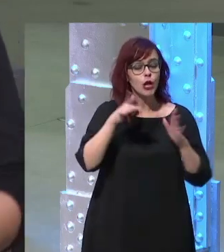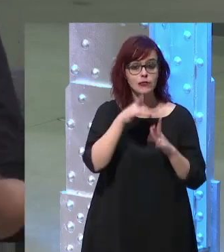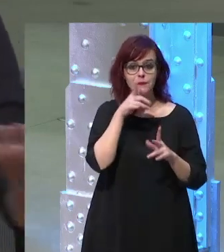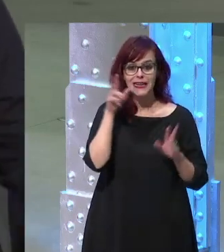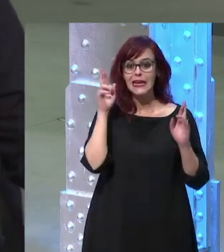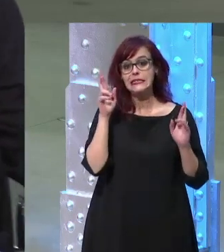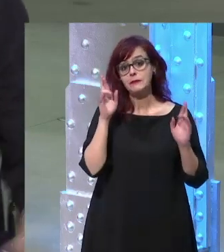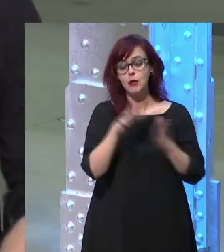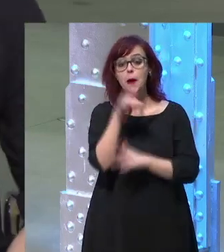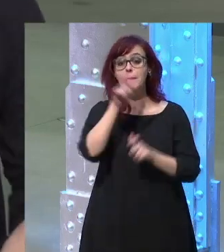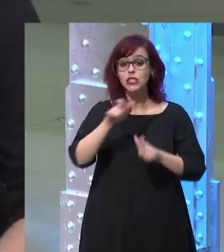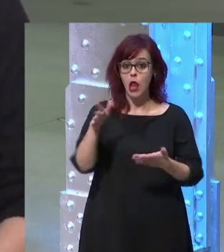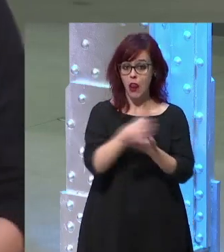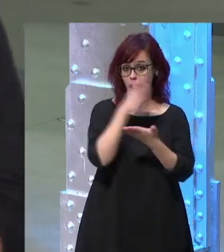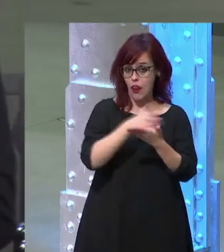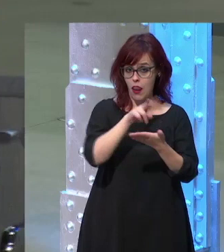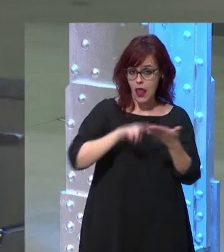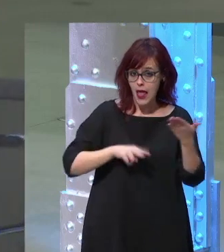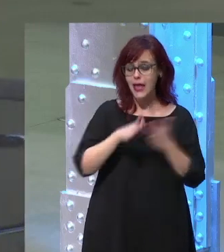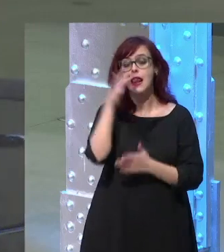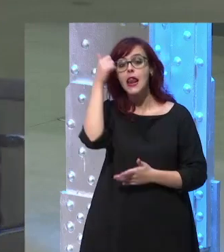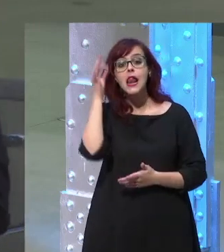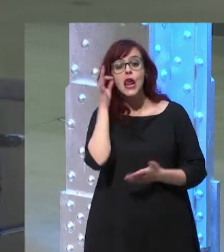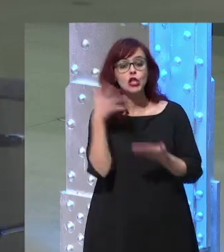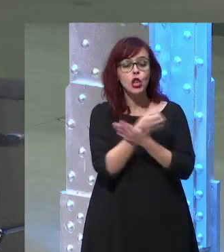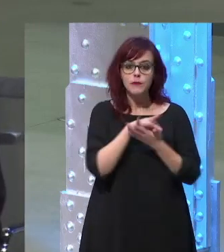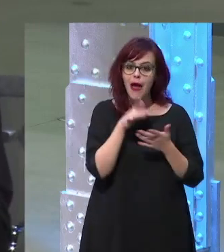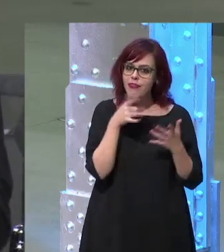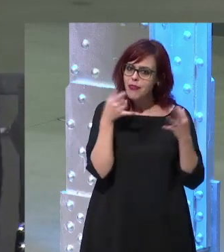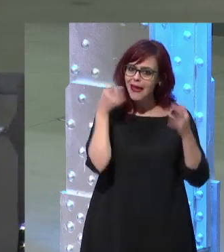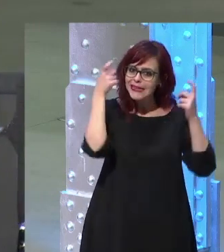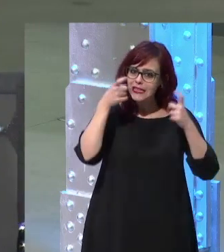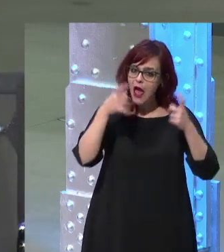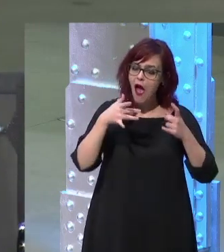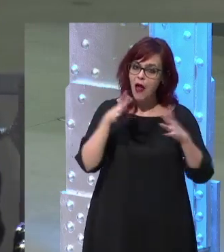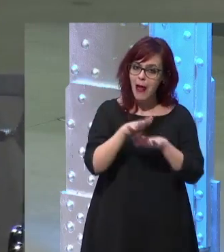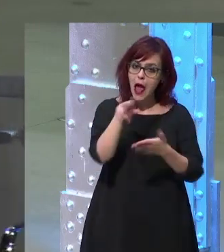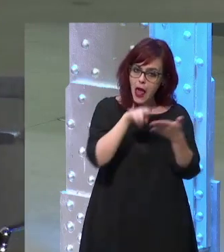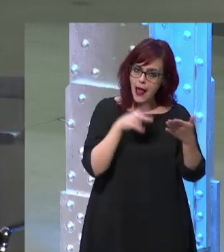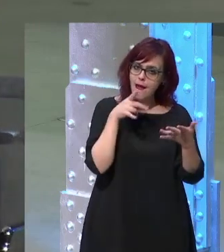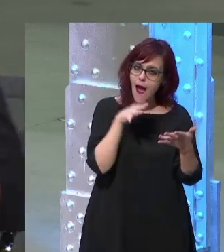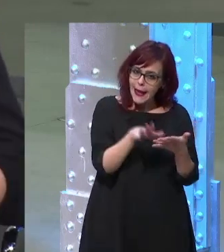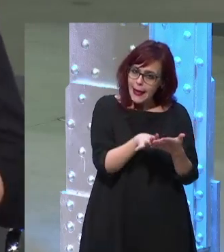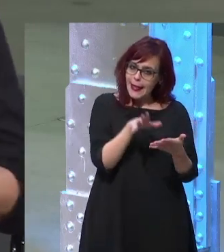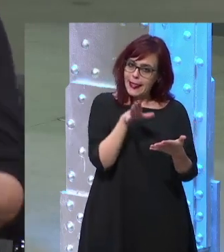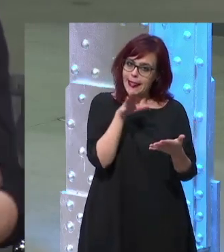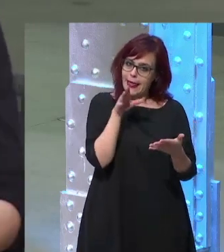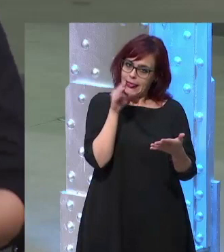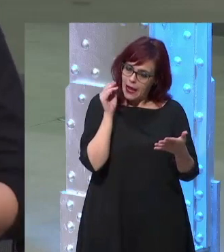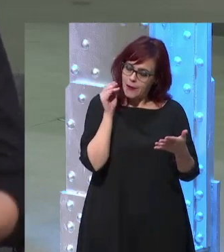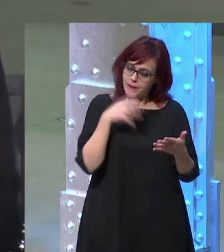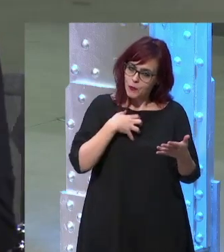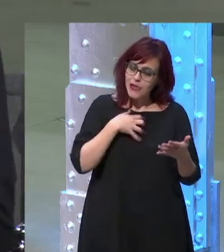los amables lectores y las amables lectoras pongan su empeño en entender lo que estamos intentando transmitir.